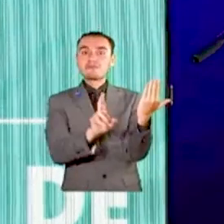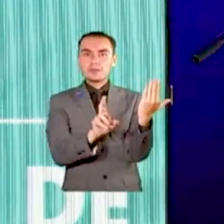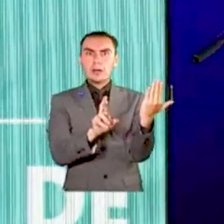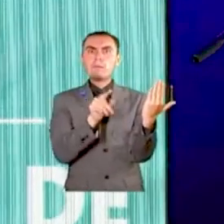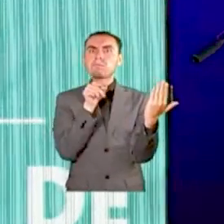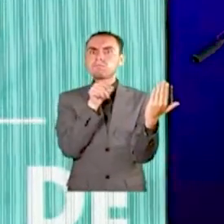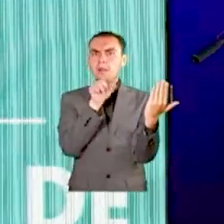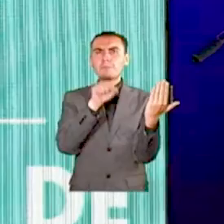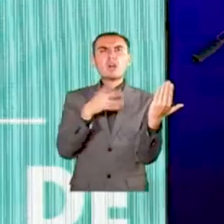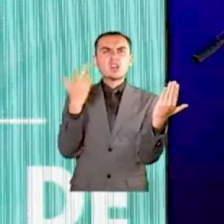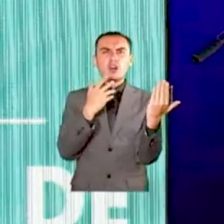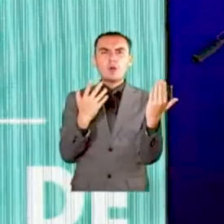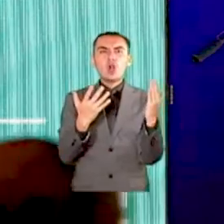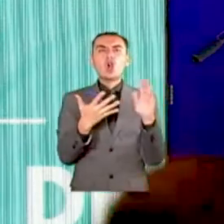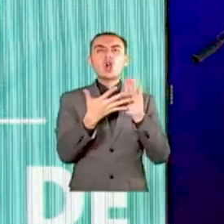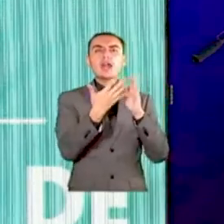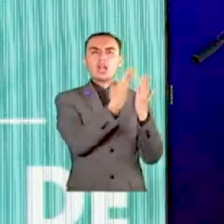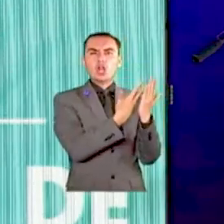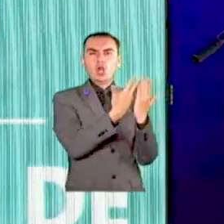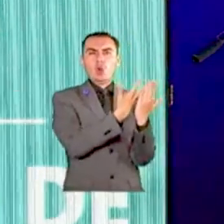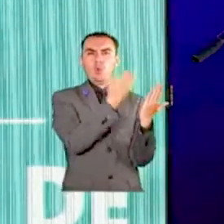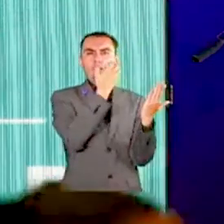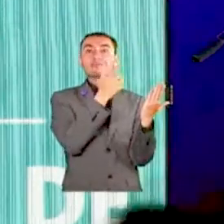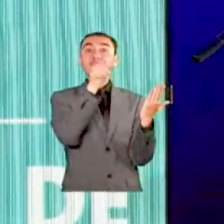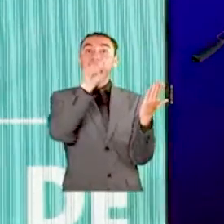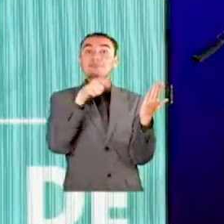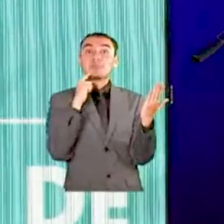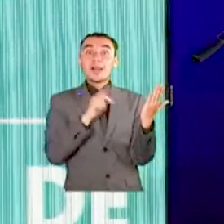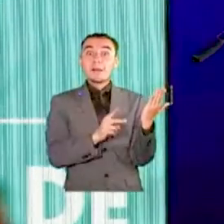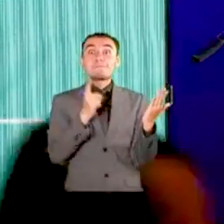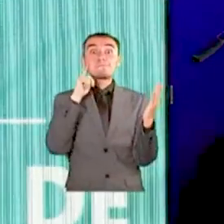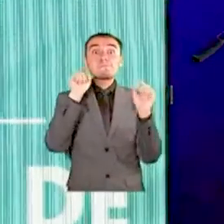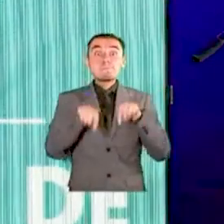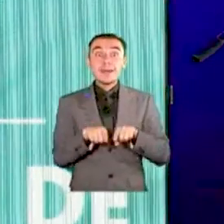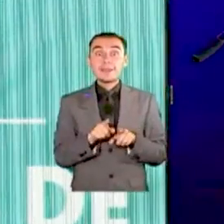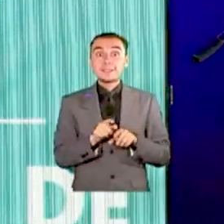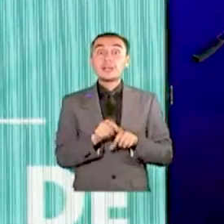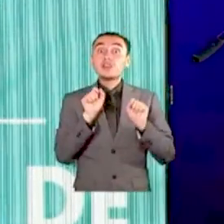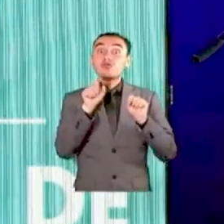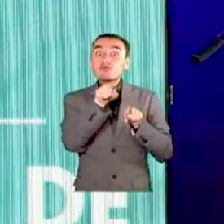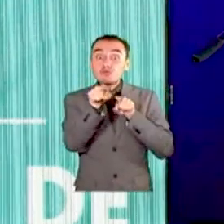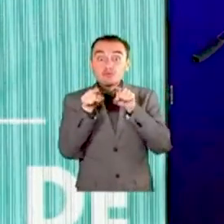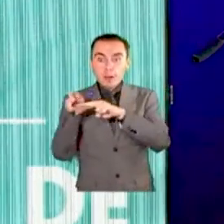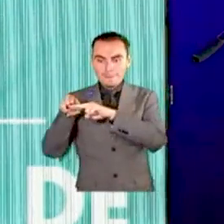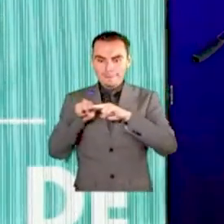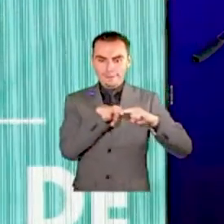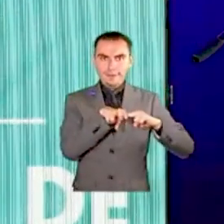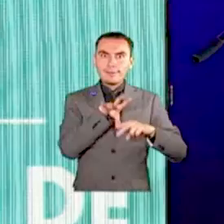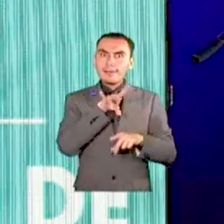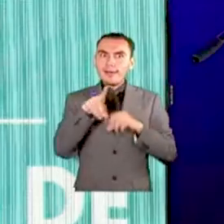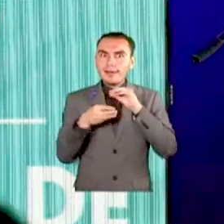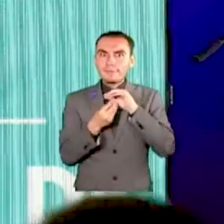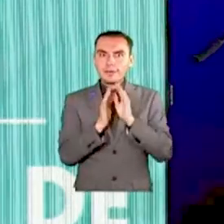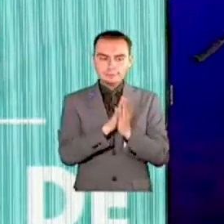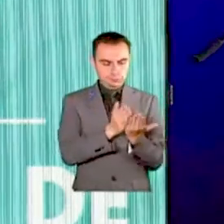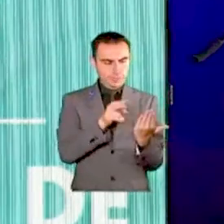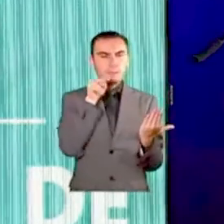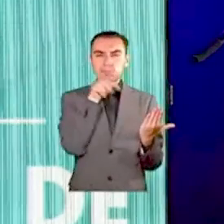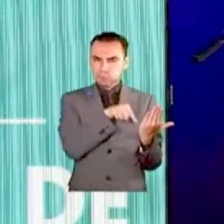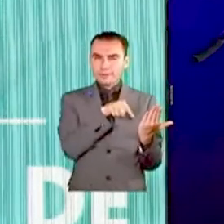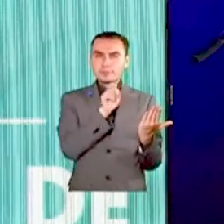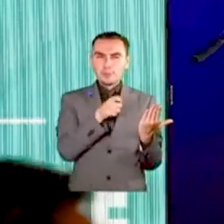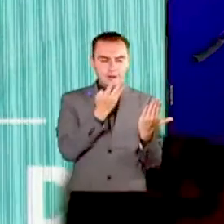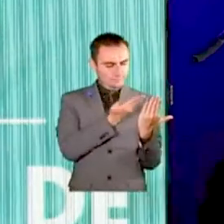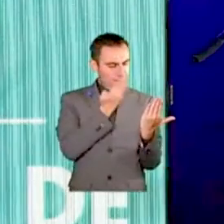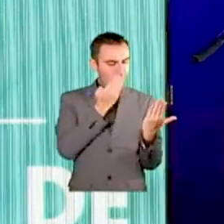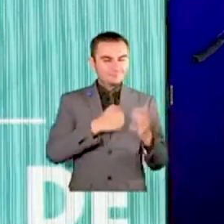podrán diligenciar escaneando el código QR que se encuentra ubicado en cada uno de sus puestos y también en la cartilla de rendición